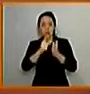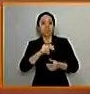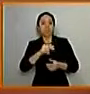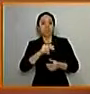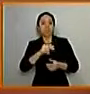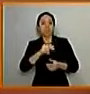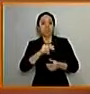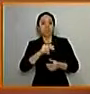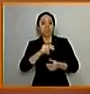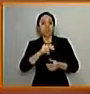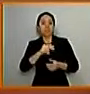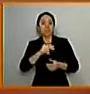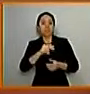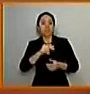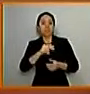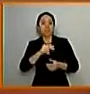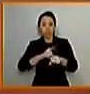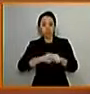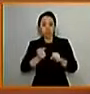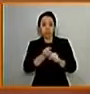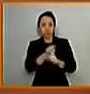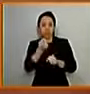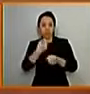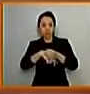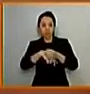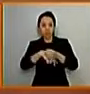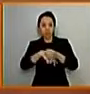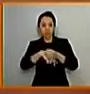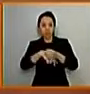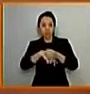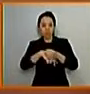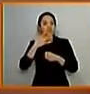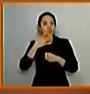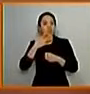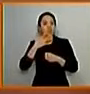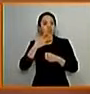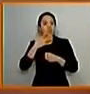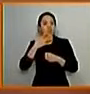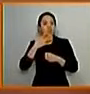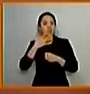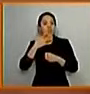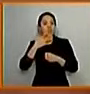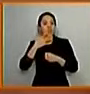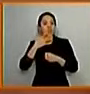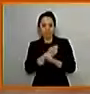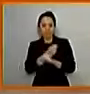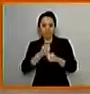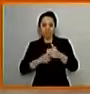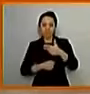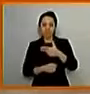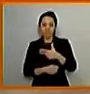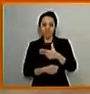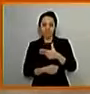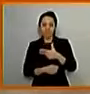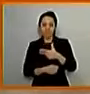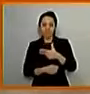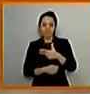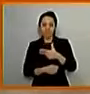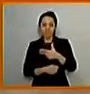Honduras. Es momento de pegar y ganar con nuestro juego de Pega 3, así que muchísima suerte. Conozcamos el primer número afortunado.